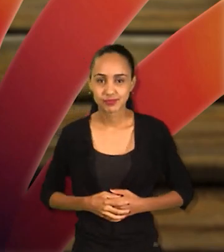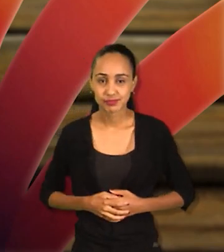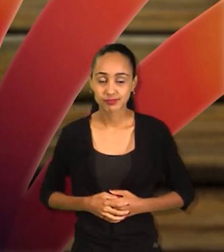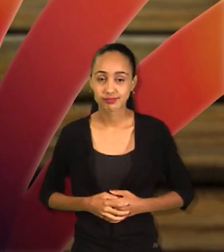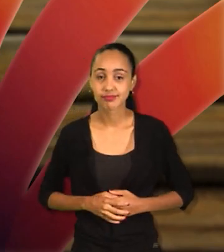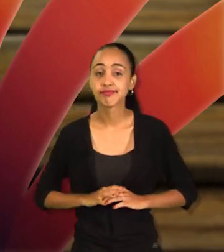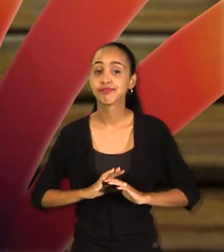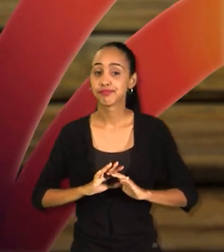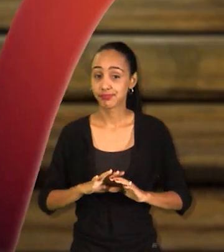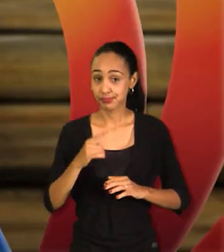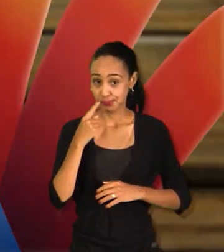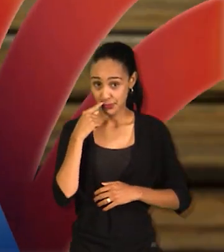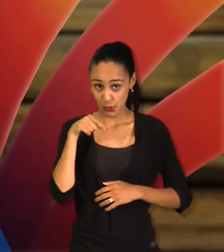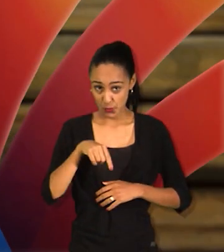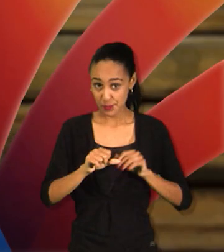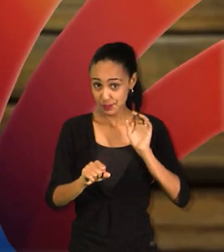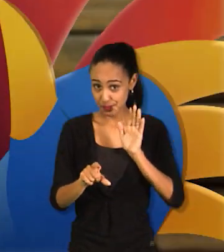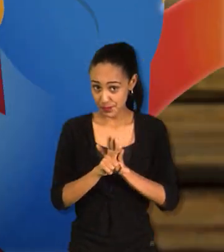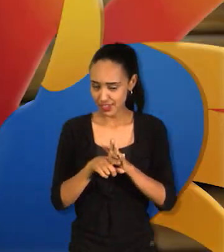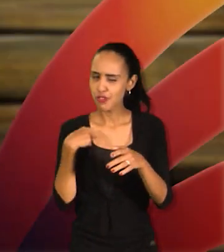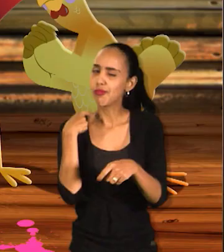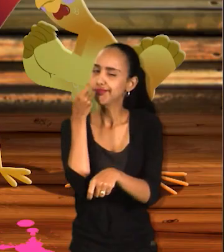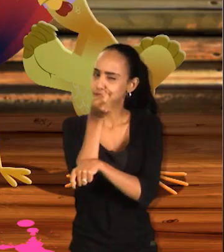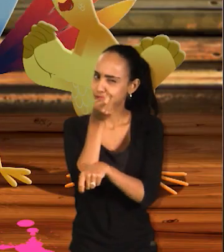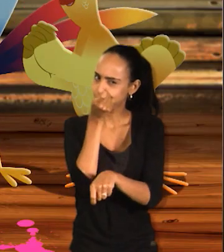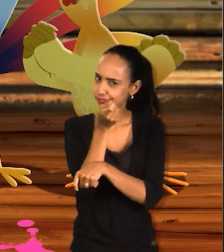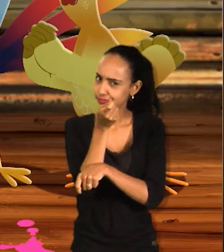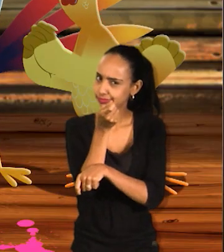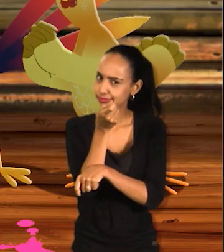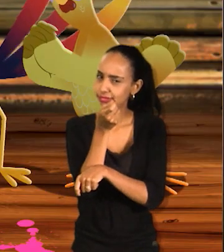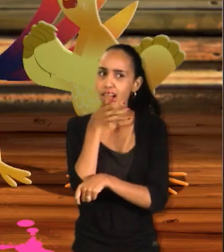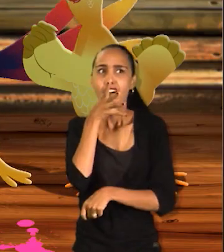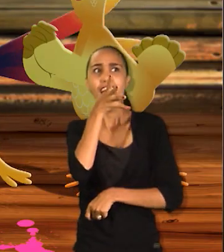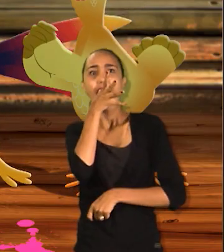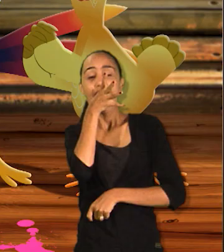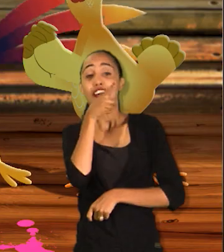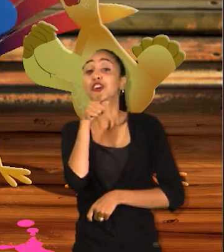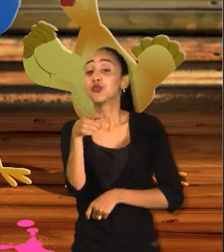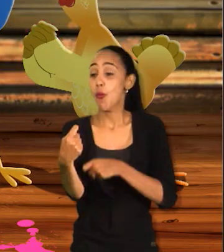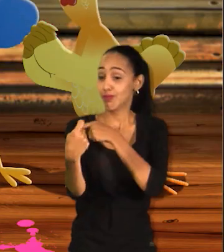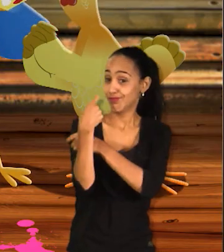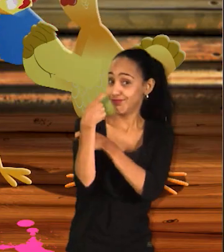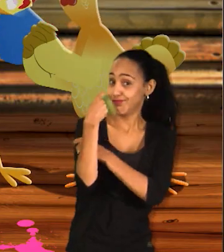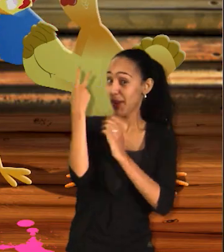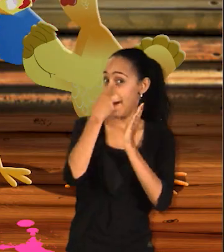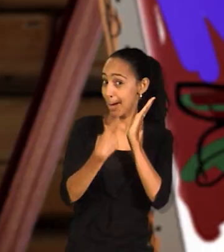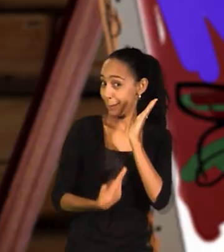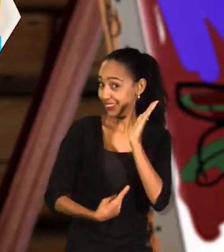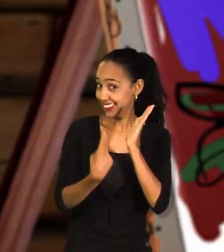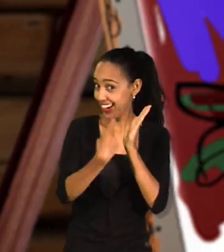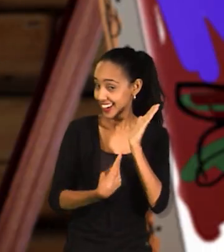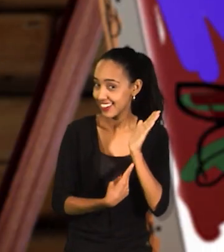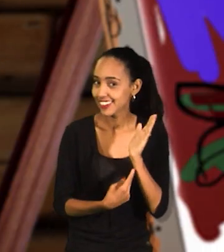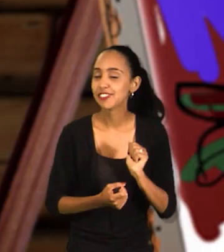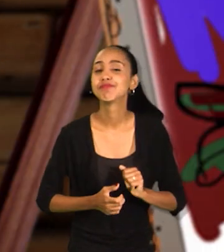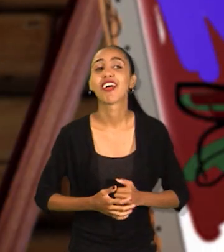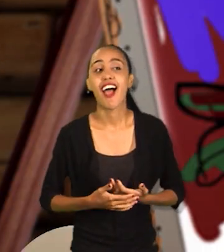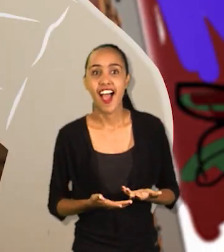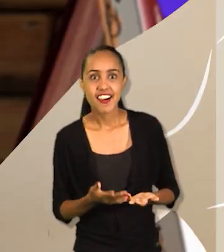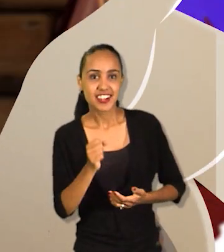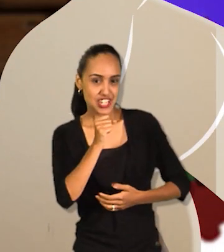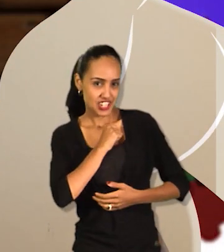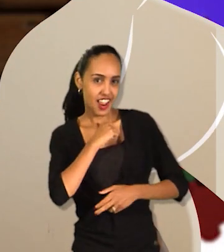Desde hoy, te enseñaré a cantar. Y tú me enseñarás a pintar. Con